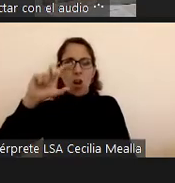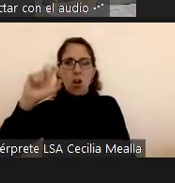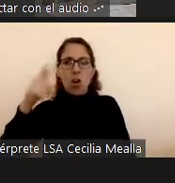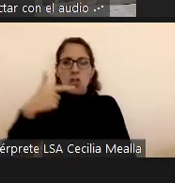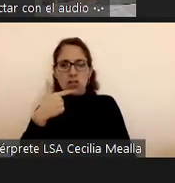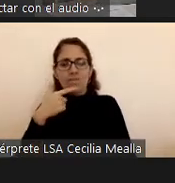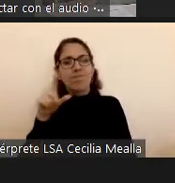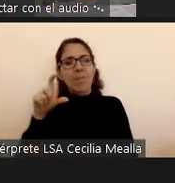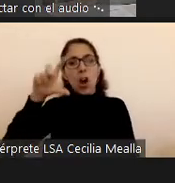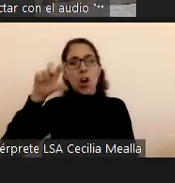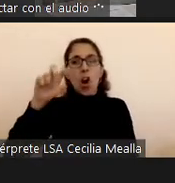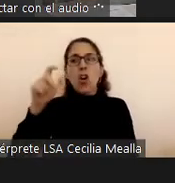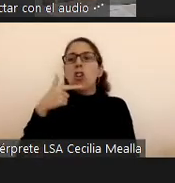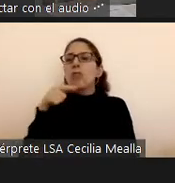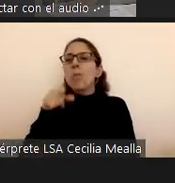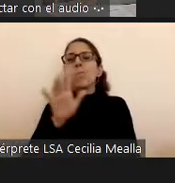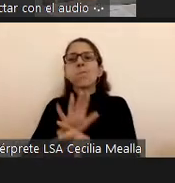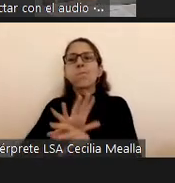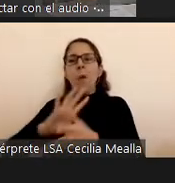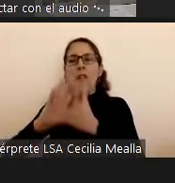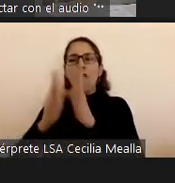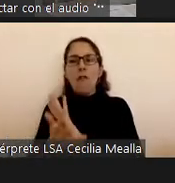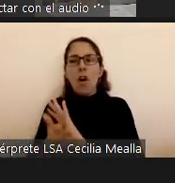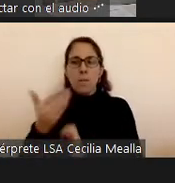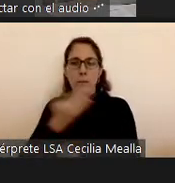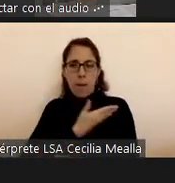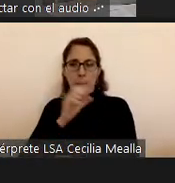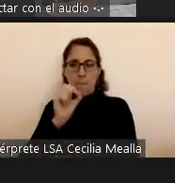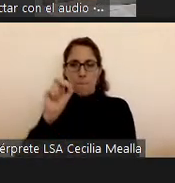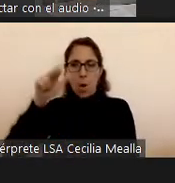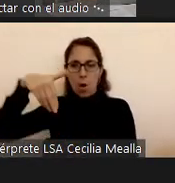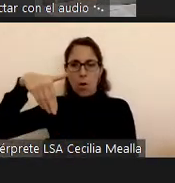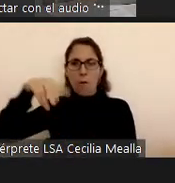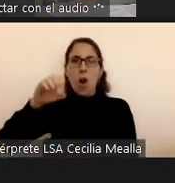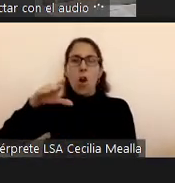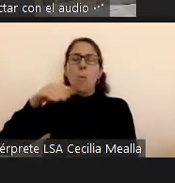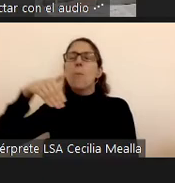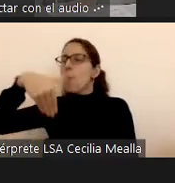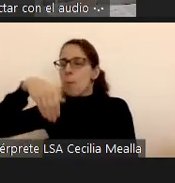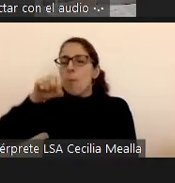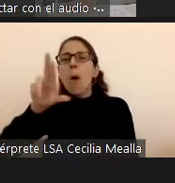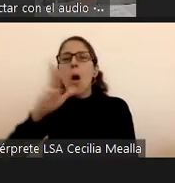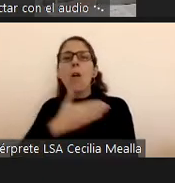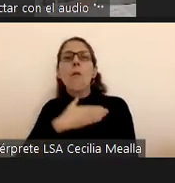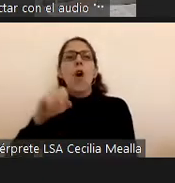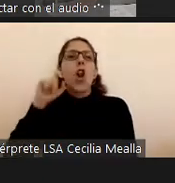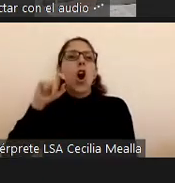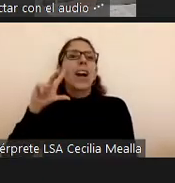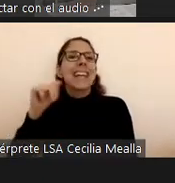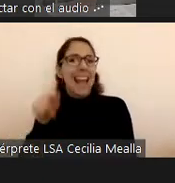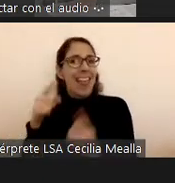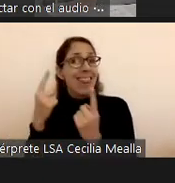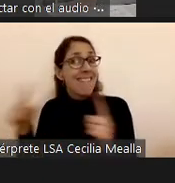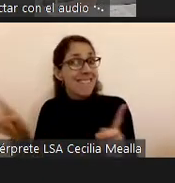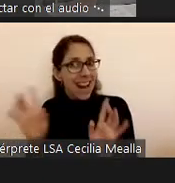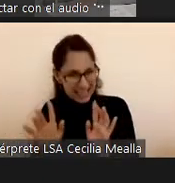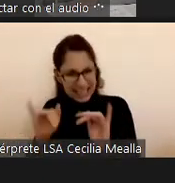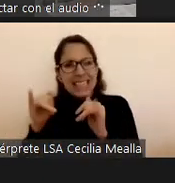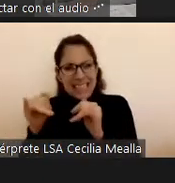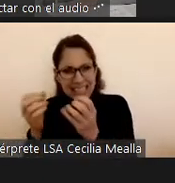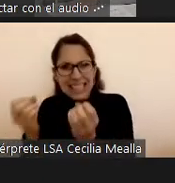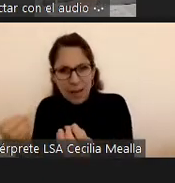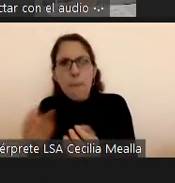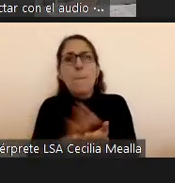Cocos es la morfología. Son cocos, está bien. Esa es la morfología. Bien. Pero en cuanto al color, ¿cuáles